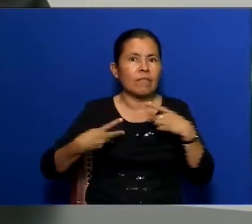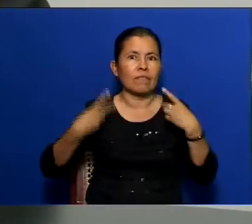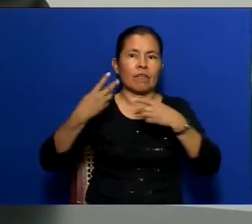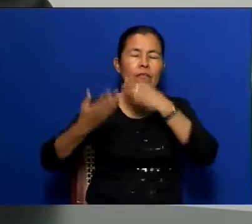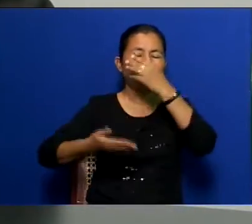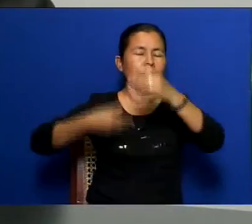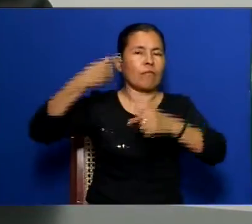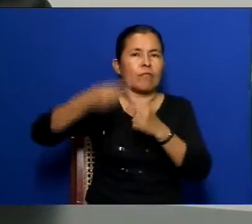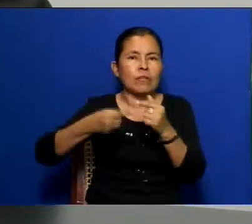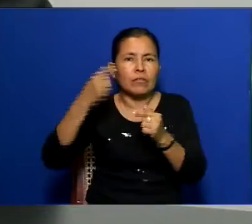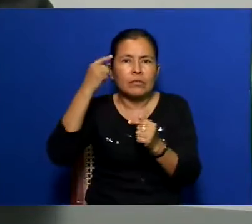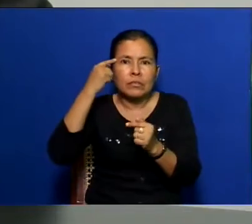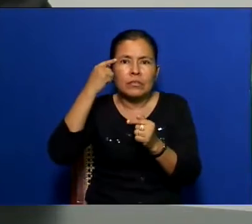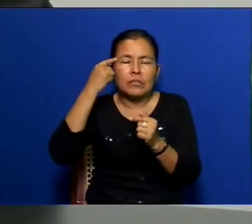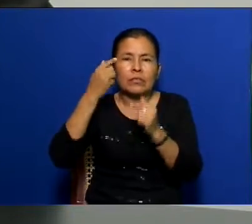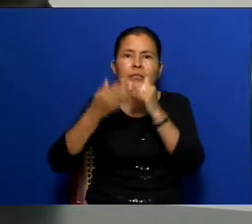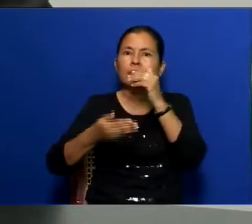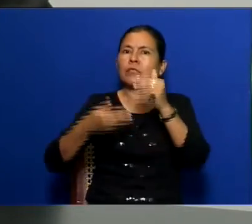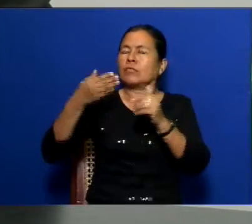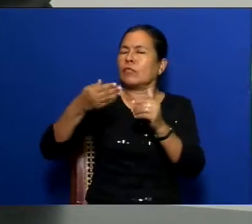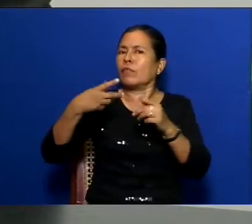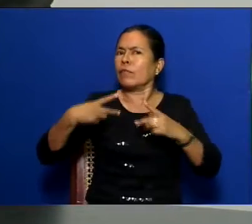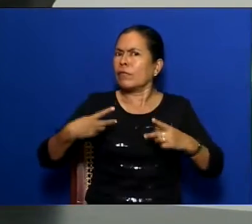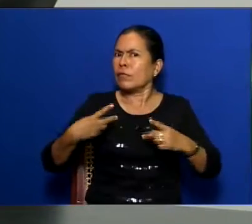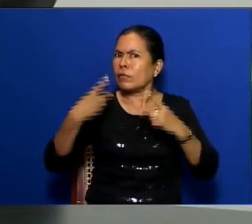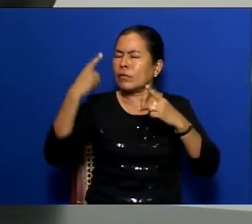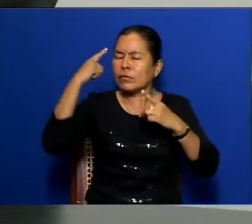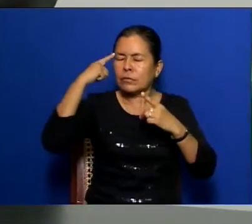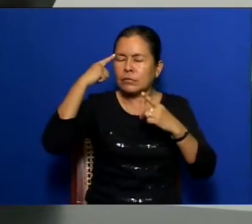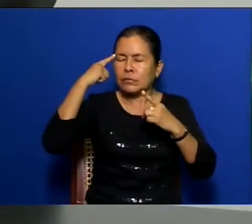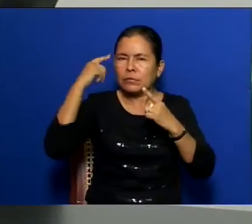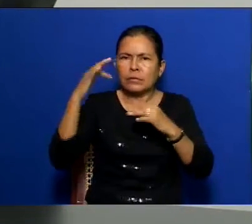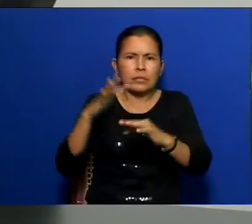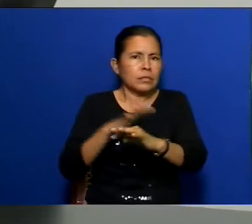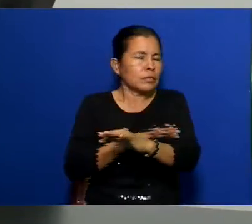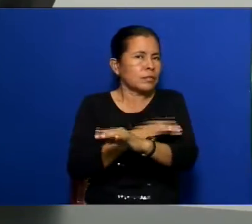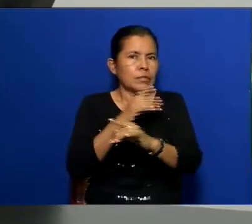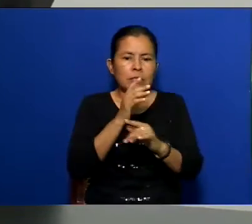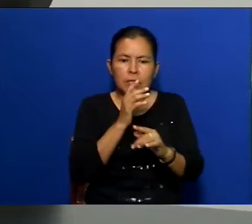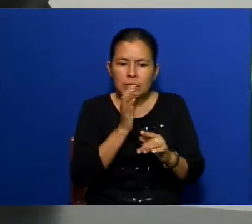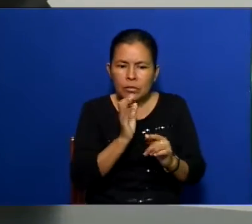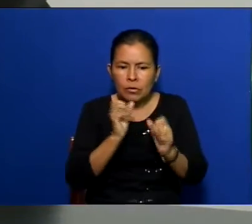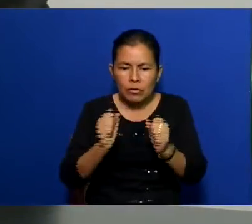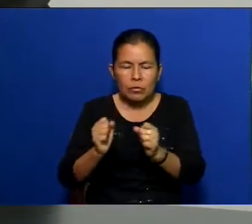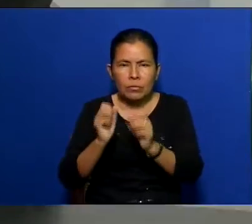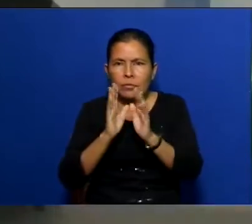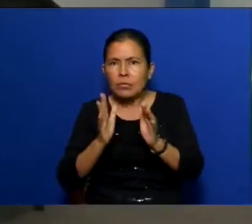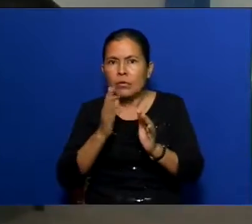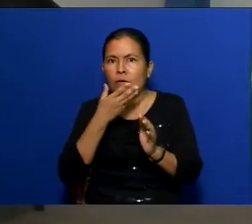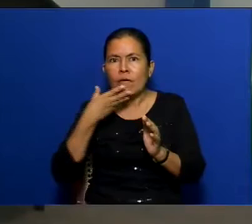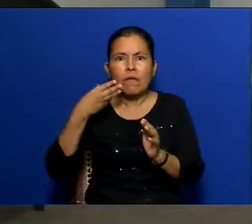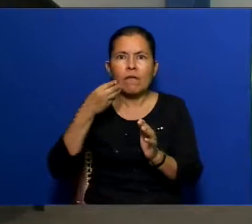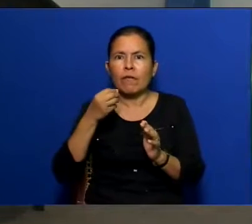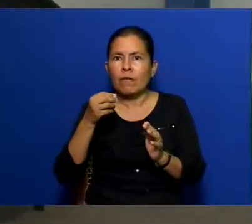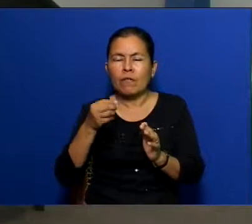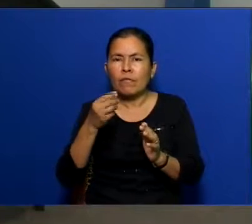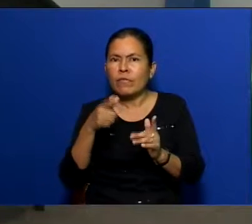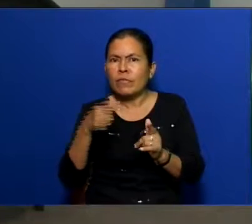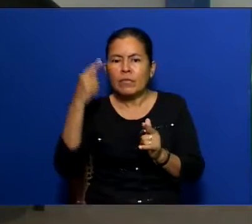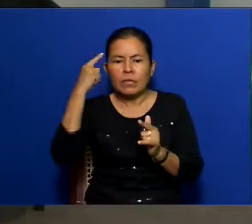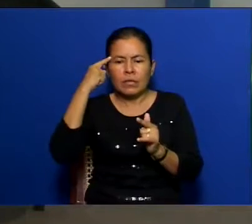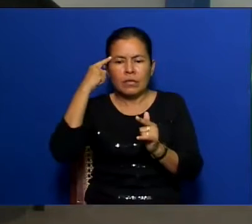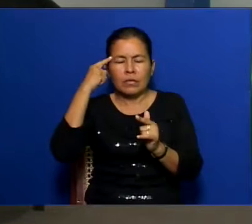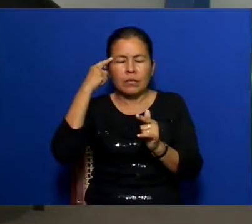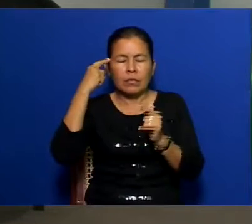entonces cuando lo vuelven a vivir, la persona puede pensar, el niño, la niña, el adolescente o cualquier otra persona, puede pensar que se